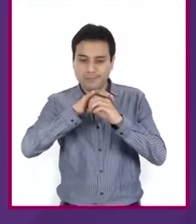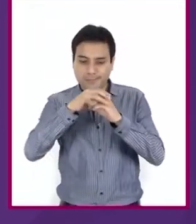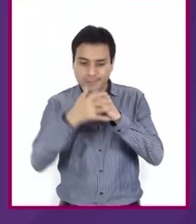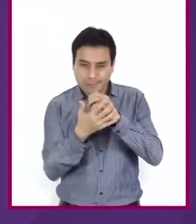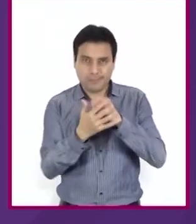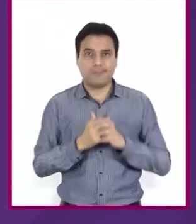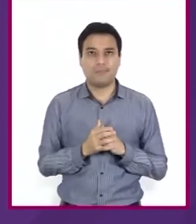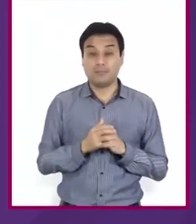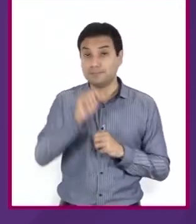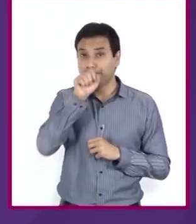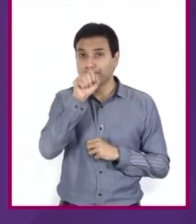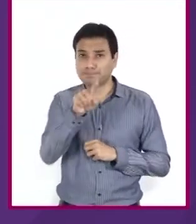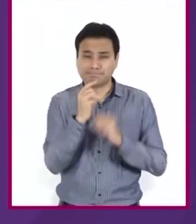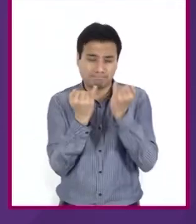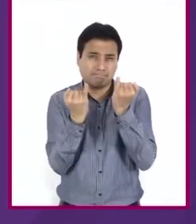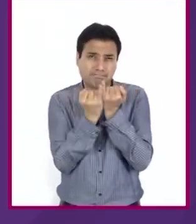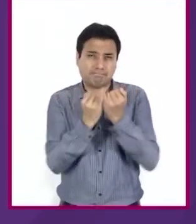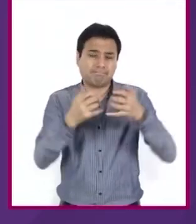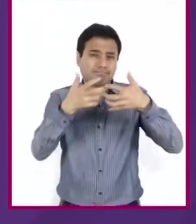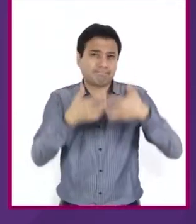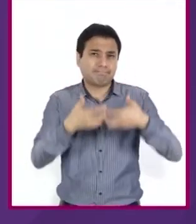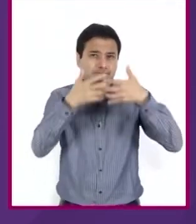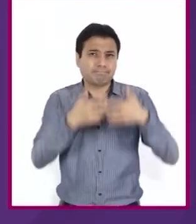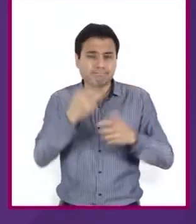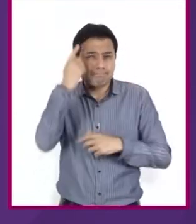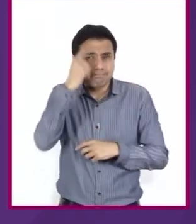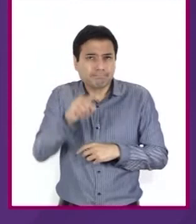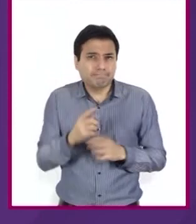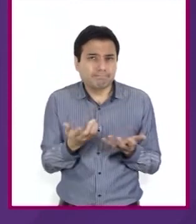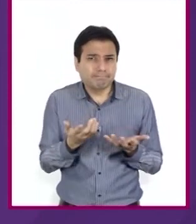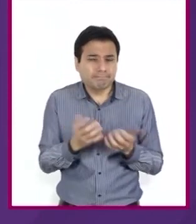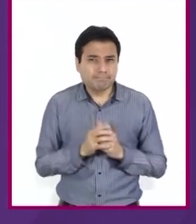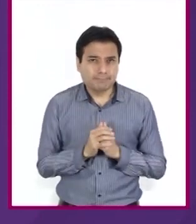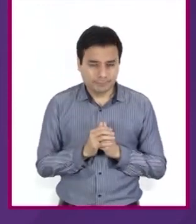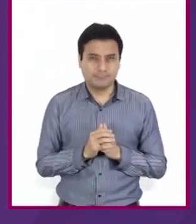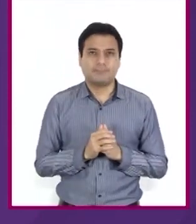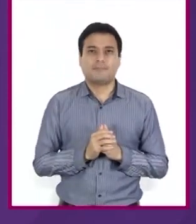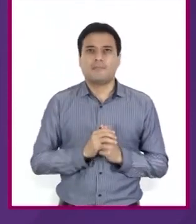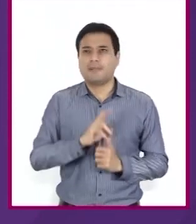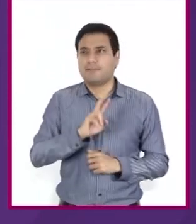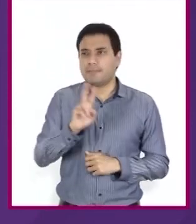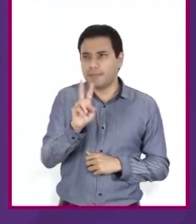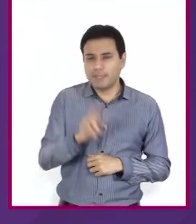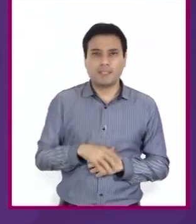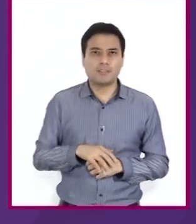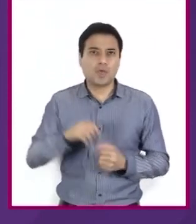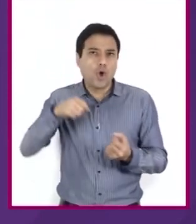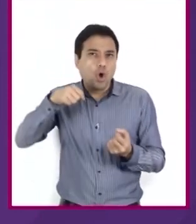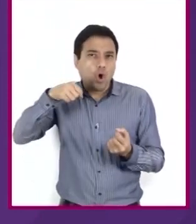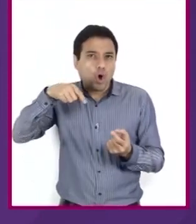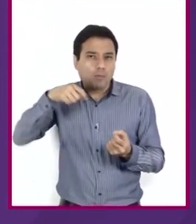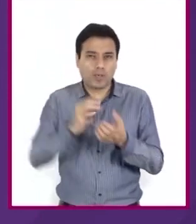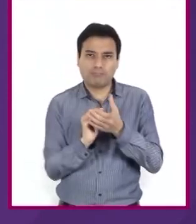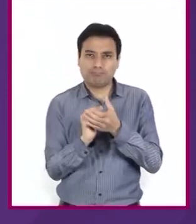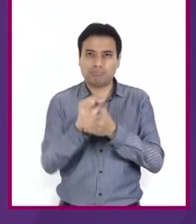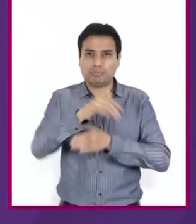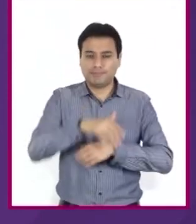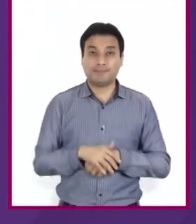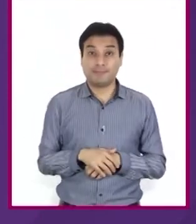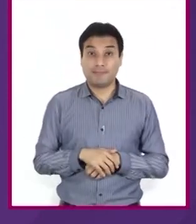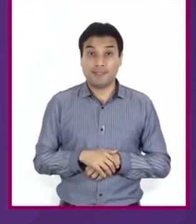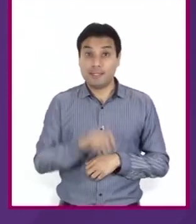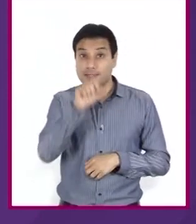en diversas funciones, entre ellas las que realizan vitaminas y hormonas. Componen la